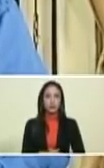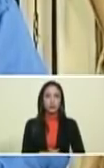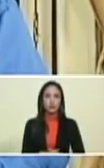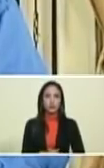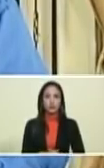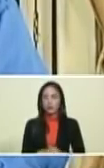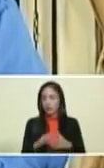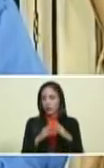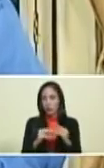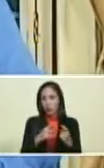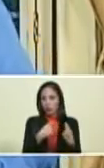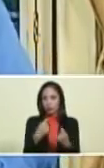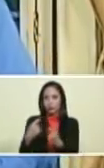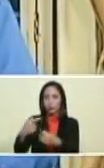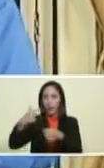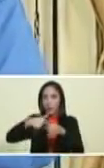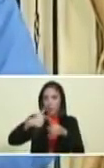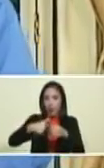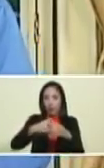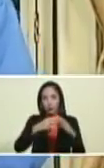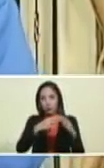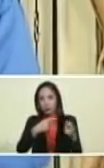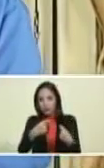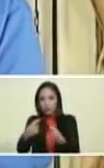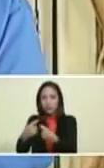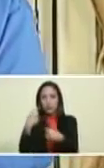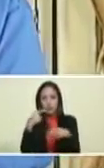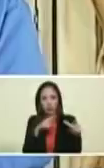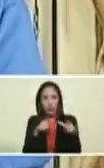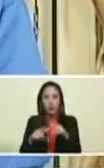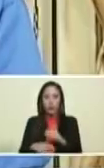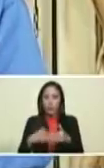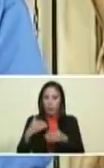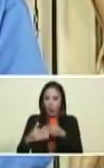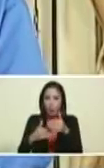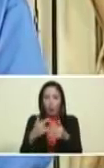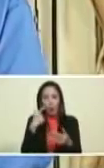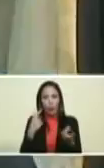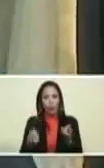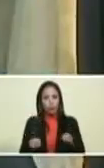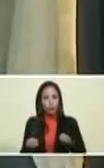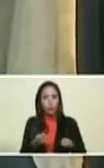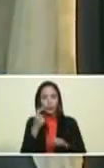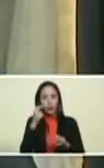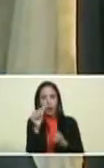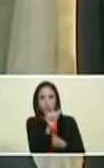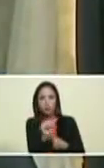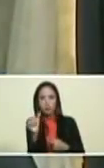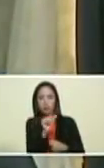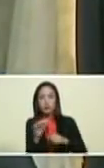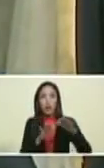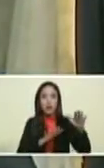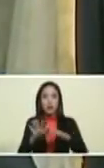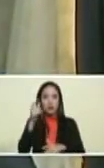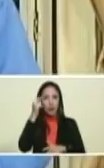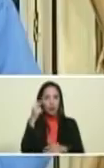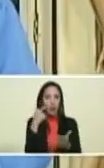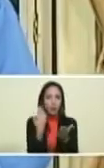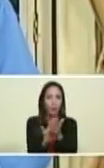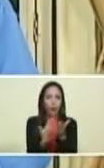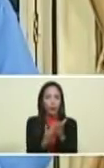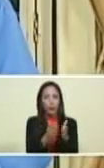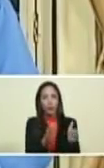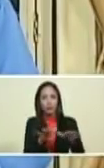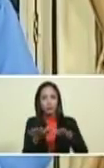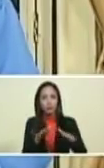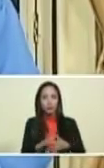Todo lo que es el subsidio, los sistemas de subsidio, bueno, los iremos activando después de este periodo de prueba. A mediados